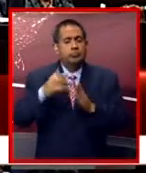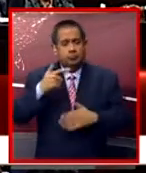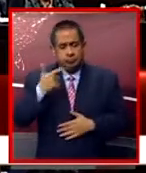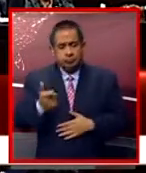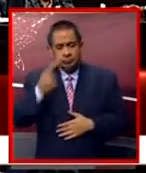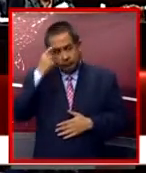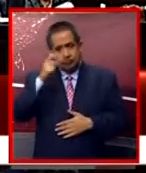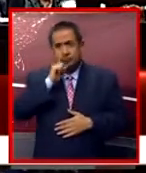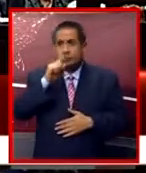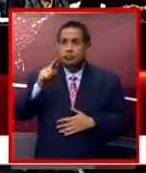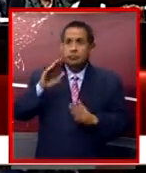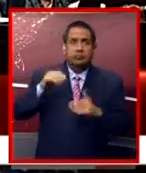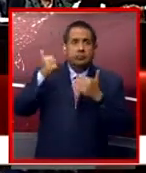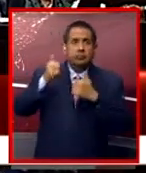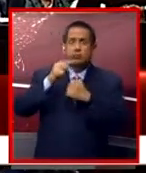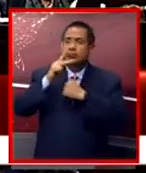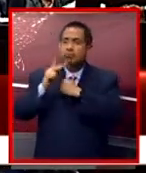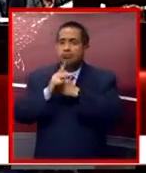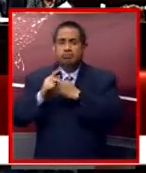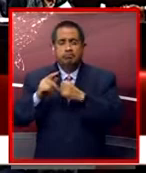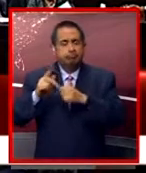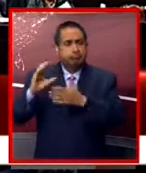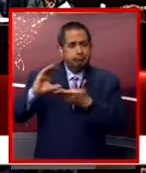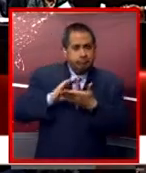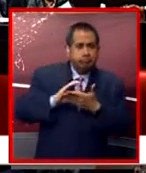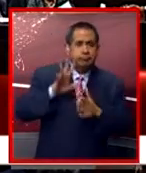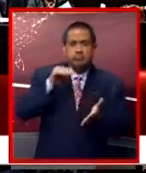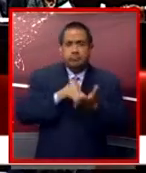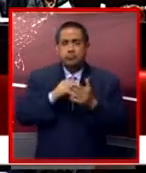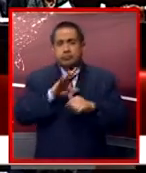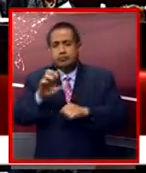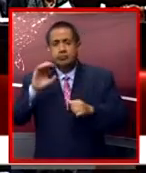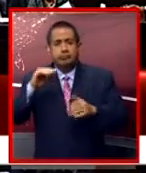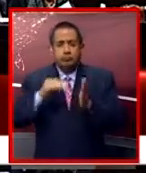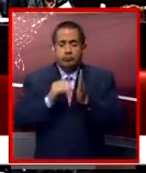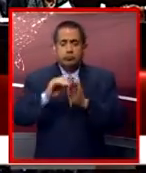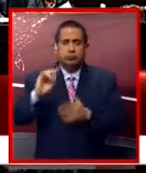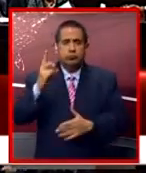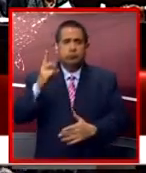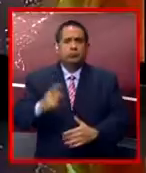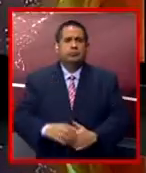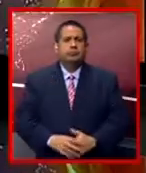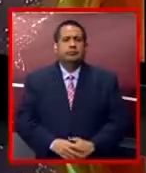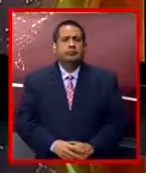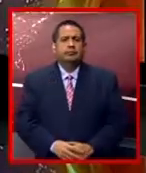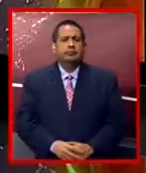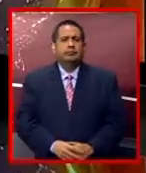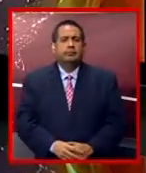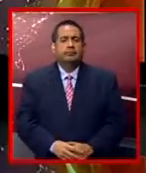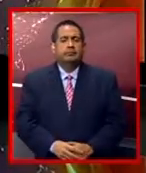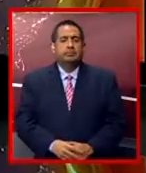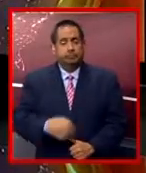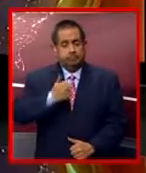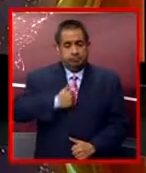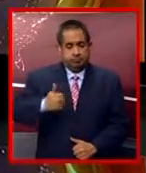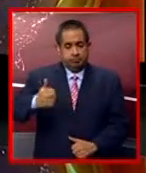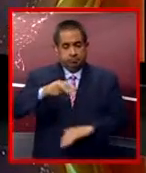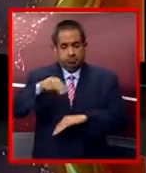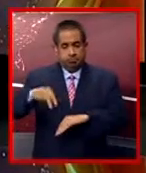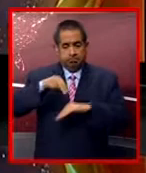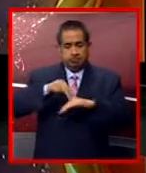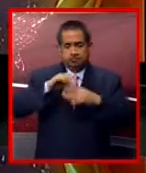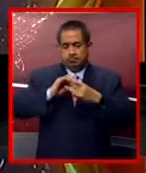y un endeudamiento externo neto de 5.500 millones de dólares. Previo a los posicionamientos de los